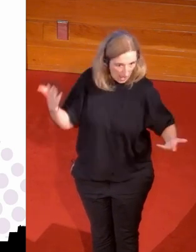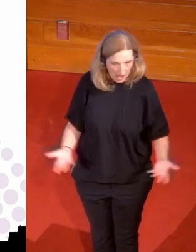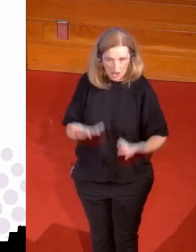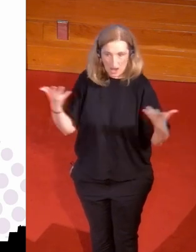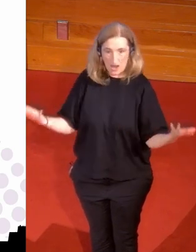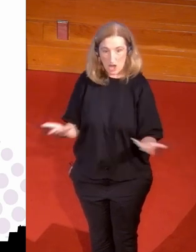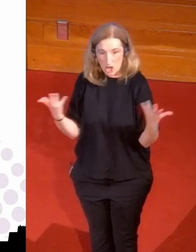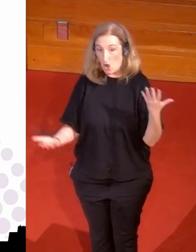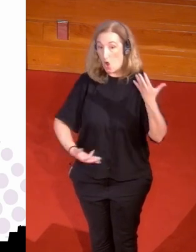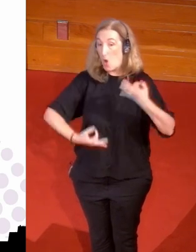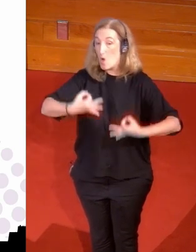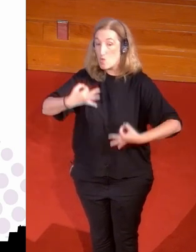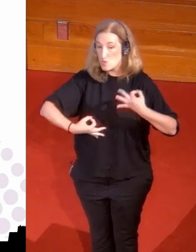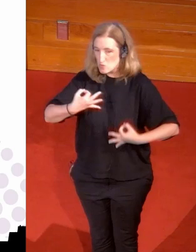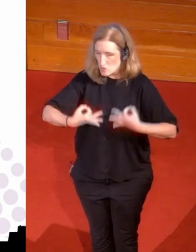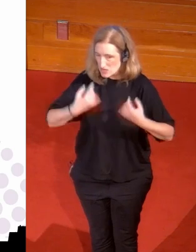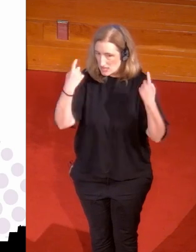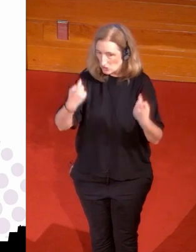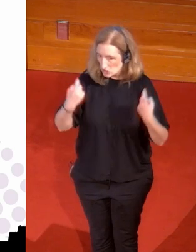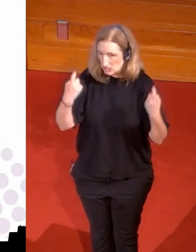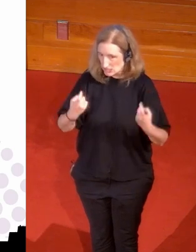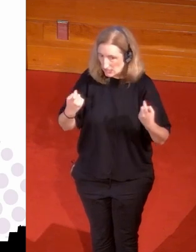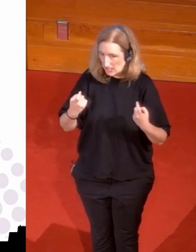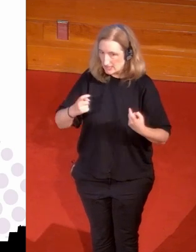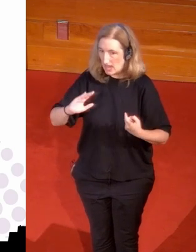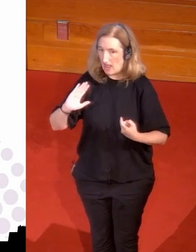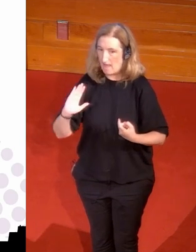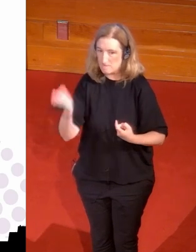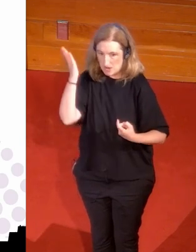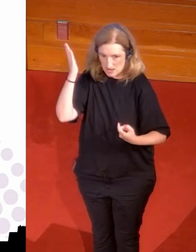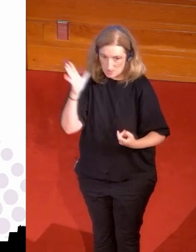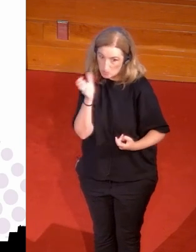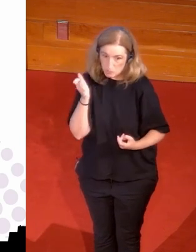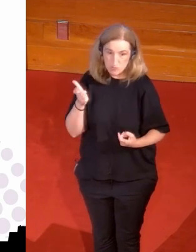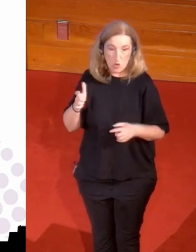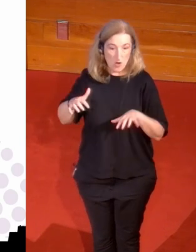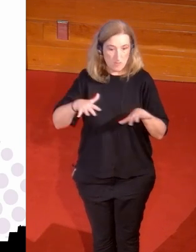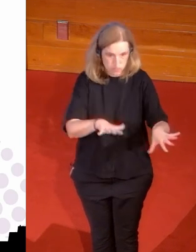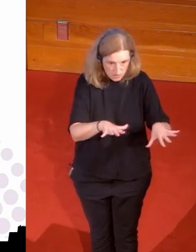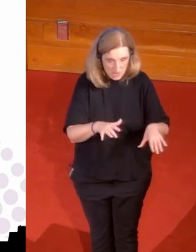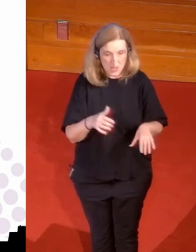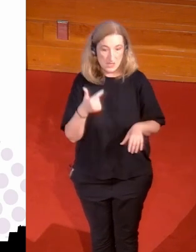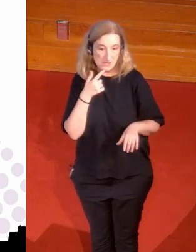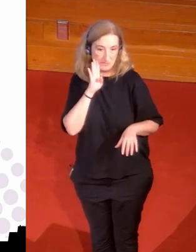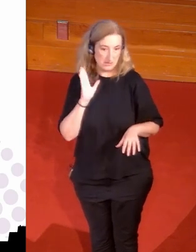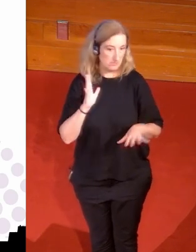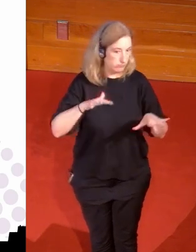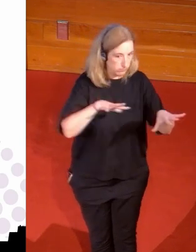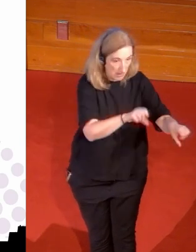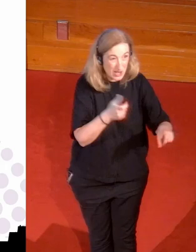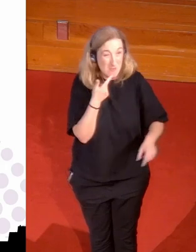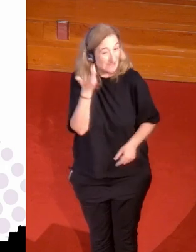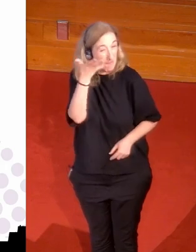sea hacer jurídicamente eh culpable a Trump por aquel asalto Eso es lo más parecido que